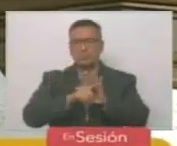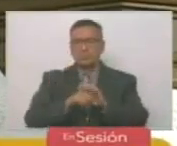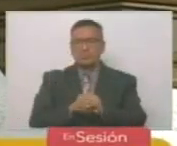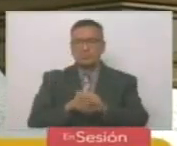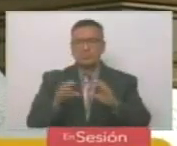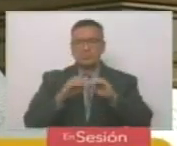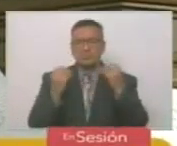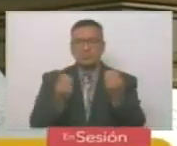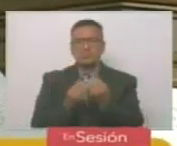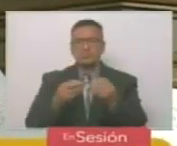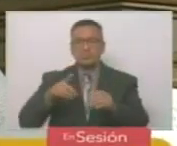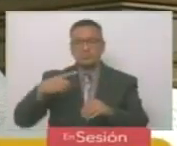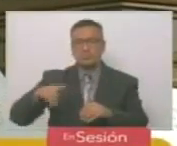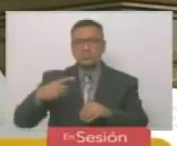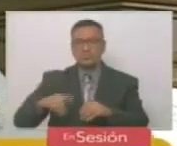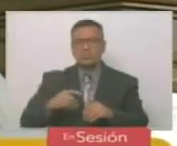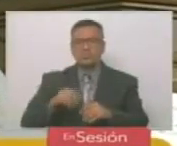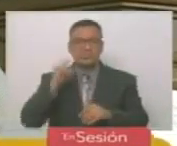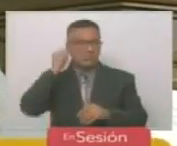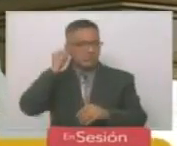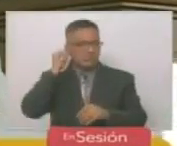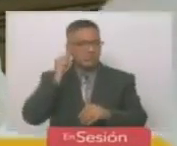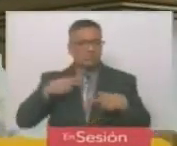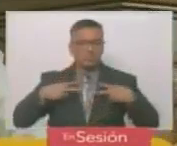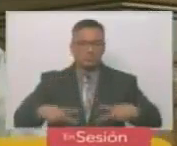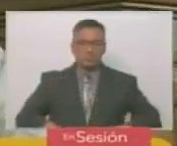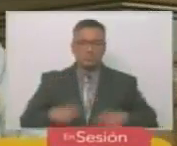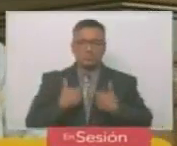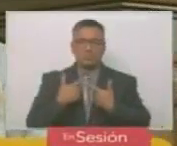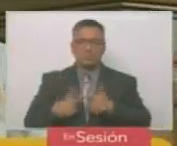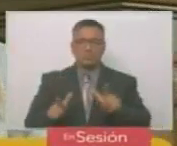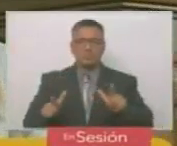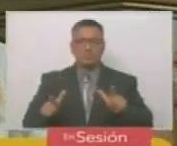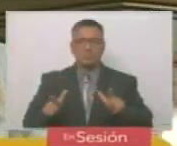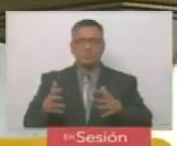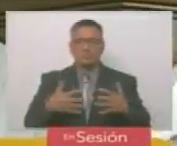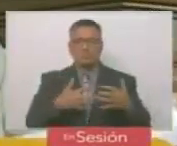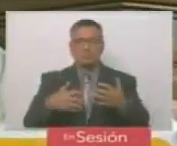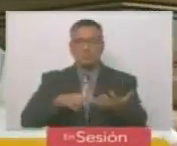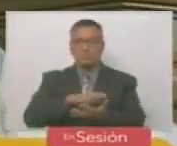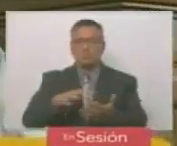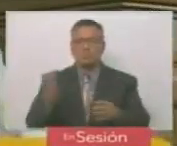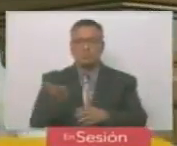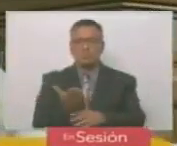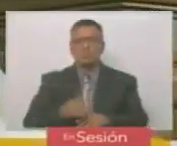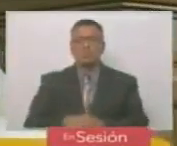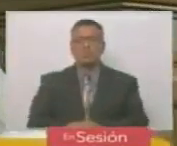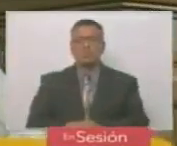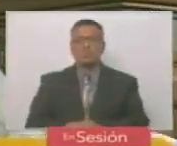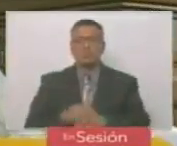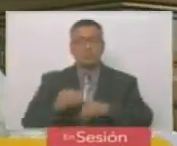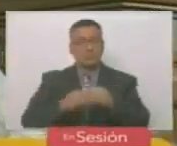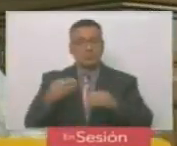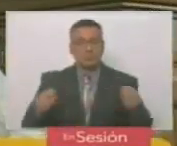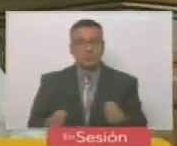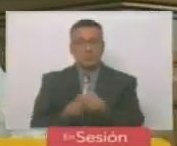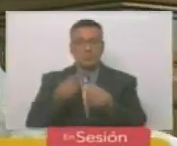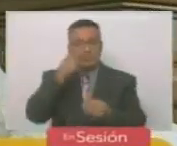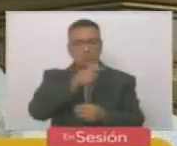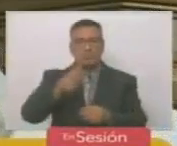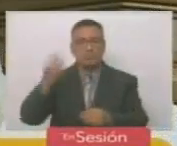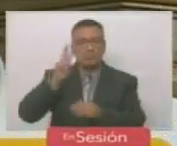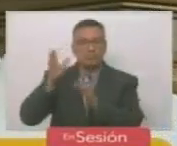Orgánica sobre el Derecho de las Mujeres a una Vida Libre de Violencia. Acuerda, primero, celebrar junto al pueblo de